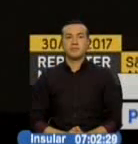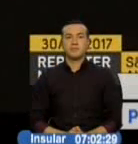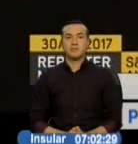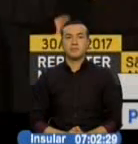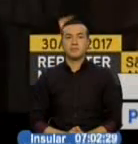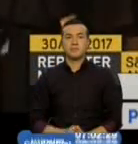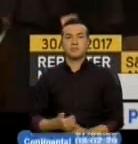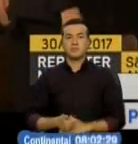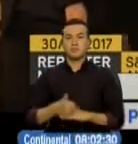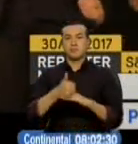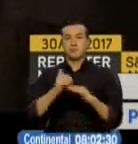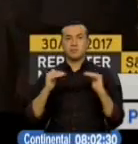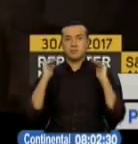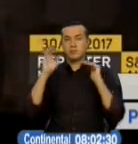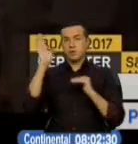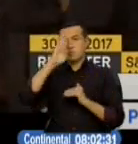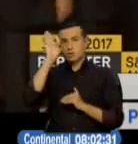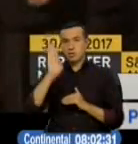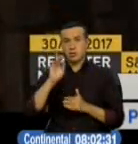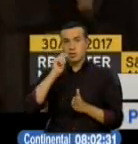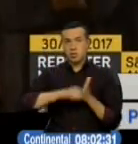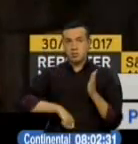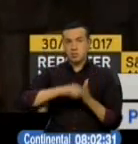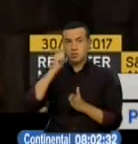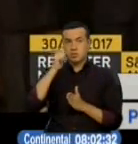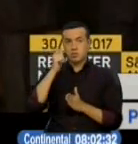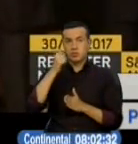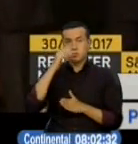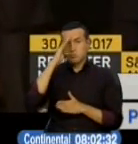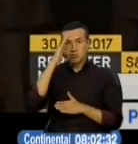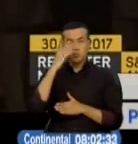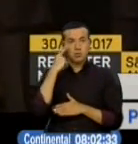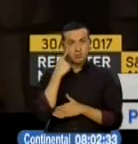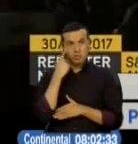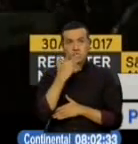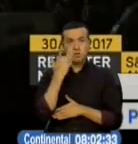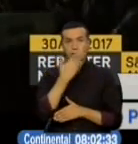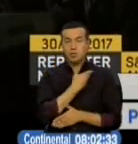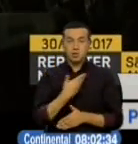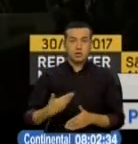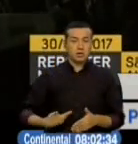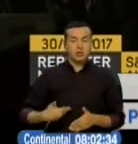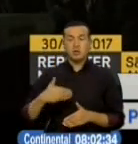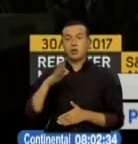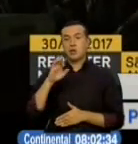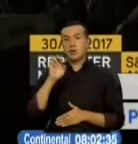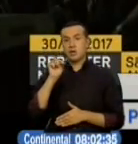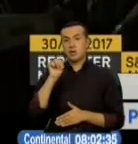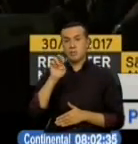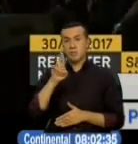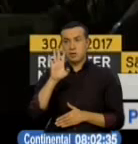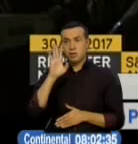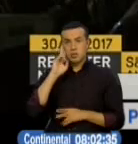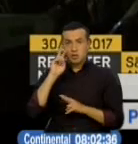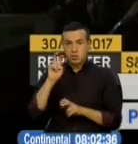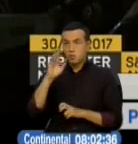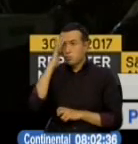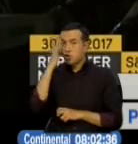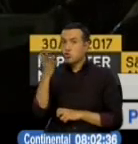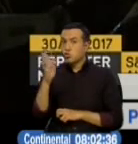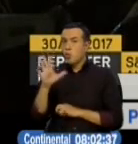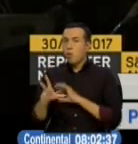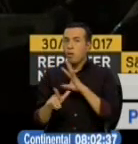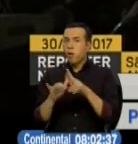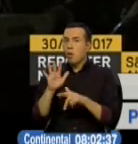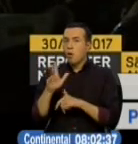La Corte Suprema de Brasil autorizó a la Policía Federal a interrogar al presidente Michel Temer, quien es investigado por delitos de